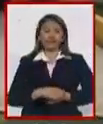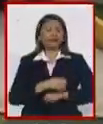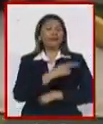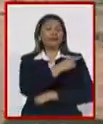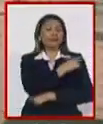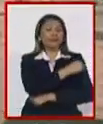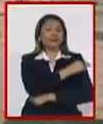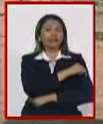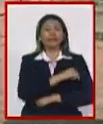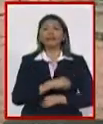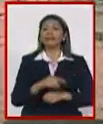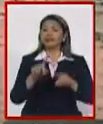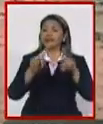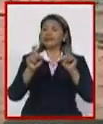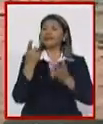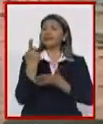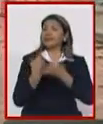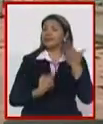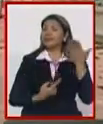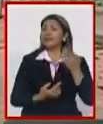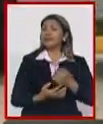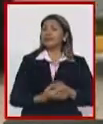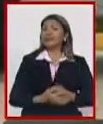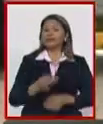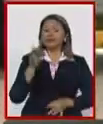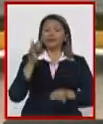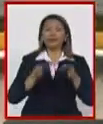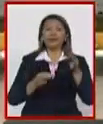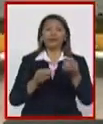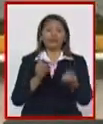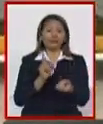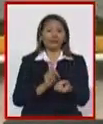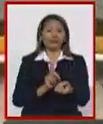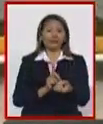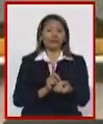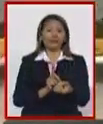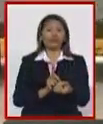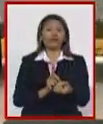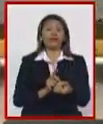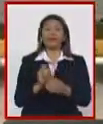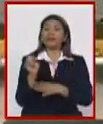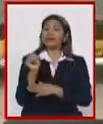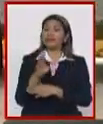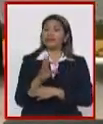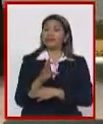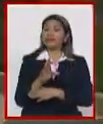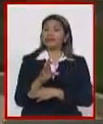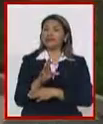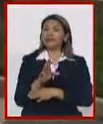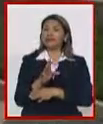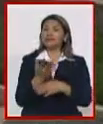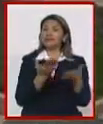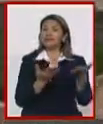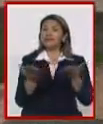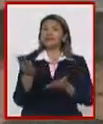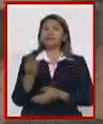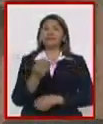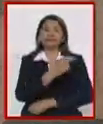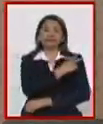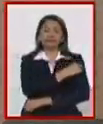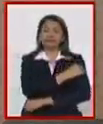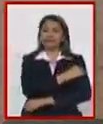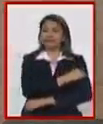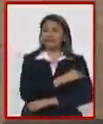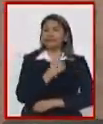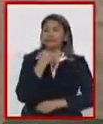maternidad. La pregunta es qué hubiera pasado si el doctor de cabecera nos hubiese dicho en su momento que había que retirar la maternidad 24 horas antes,